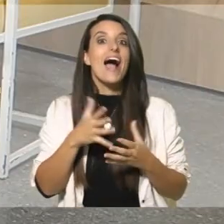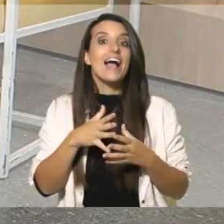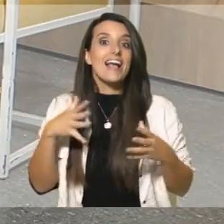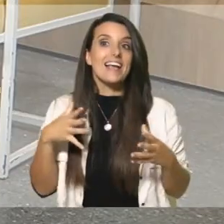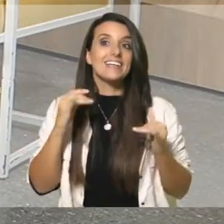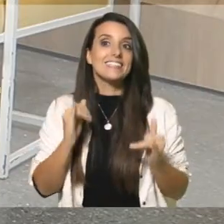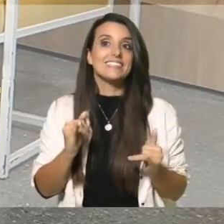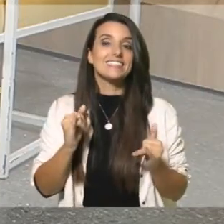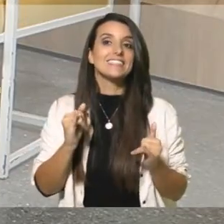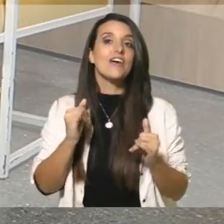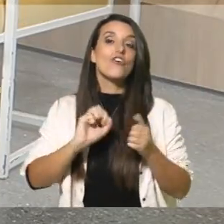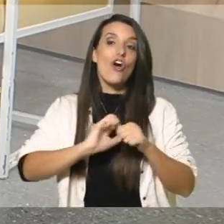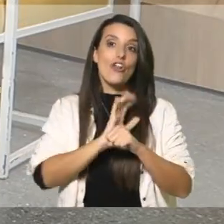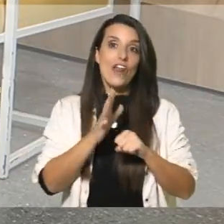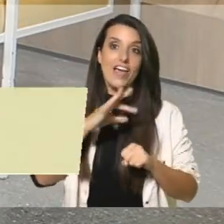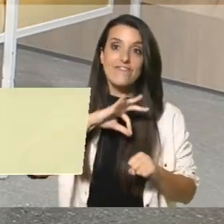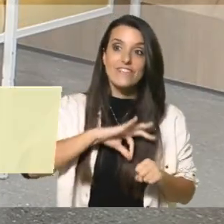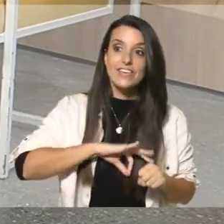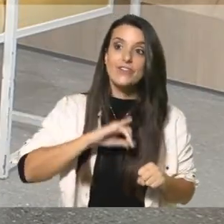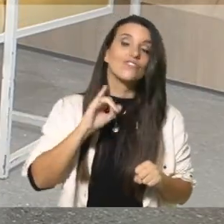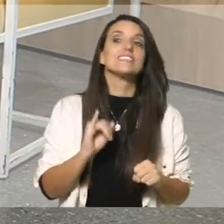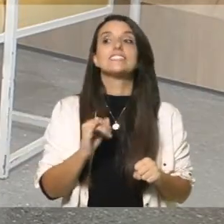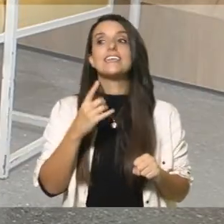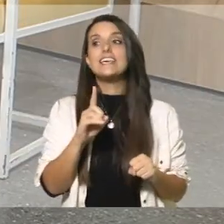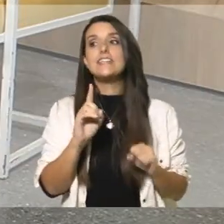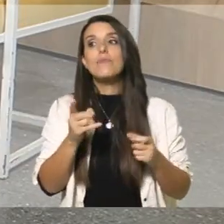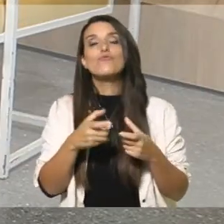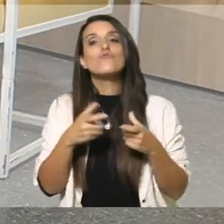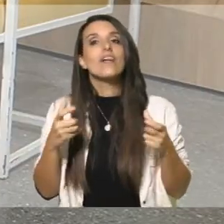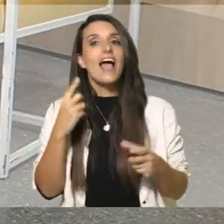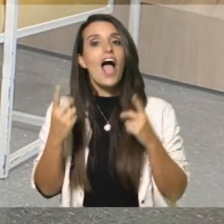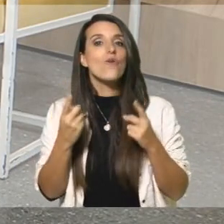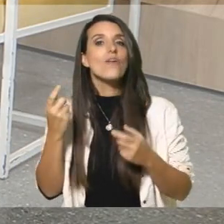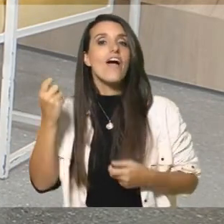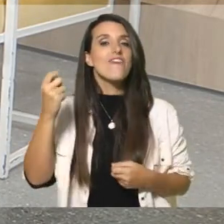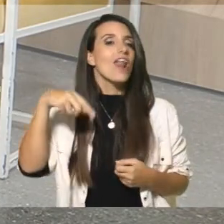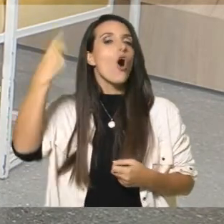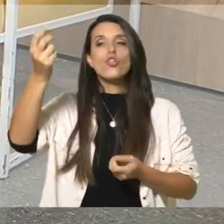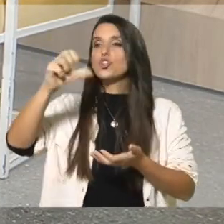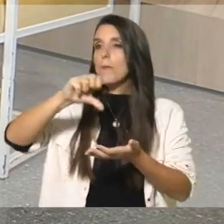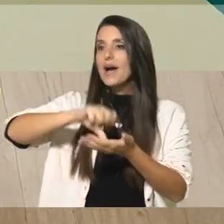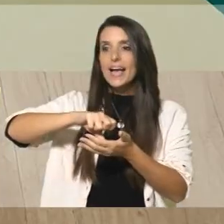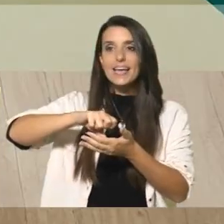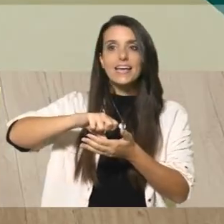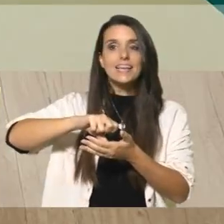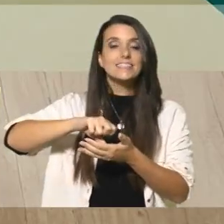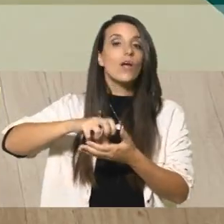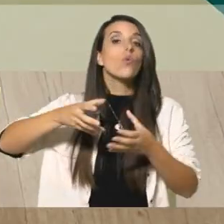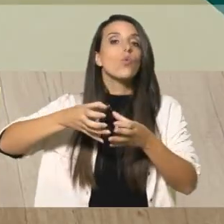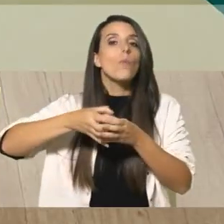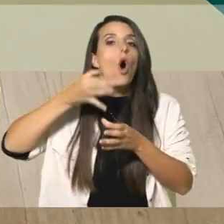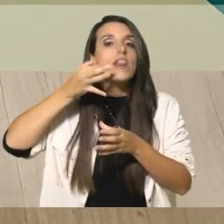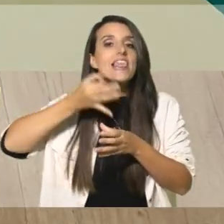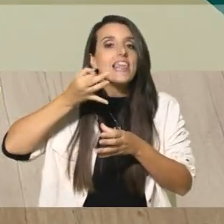¿No? Pandemia mediante. Y además que por suerte algunas están bailando en el exterior del grupo original, así